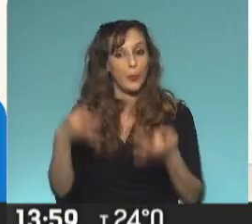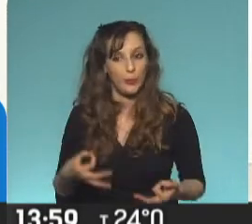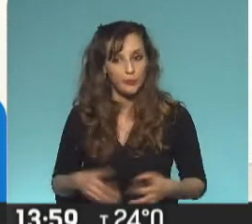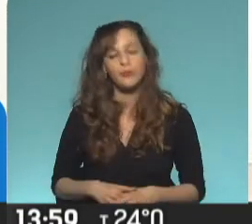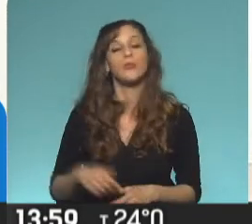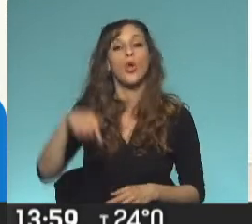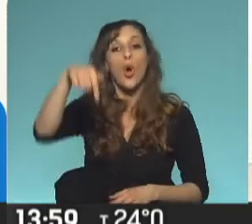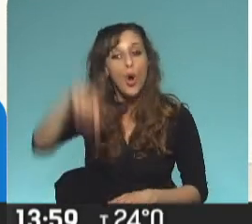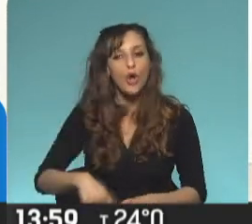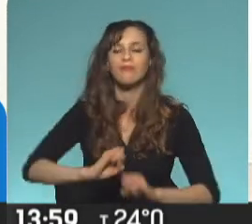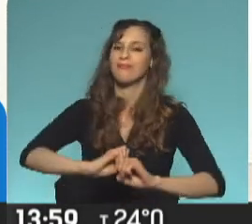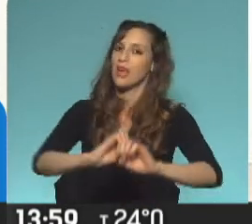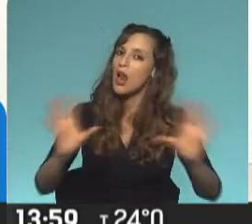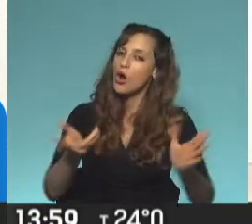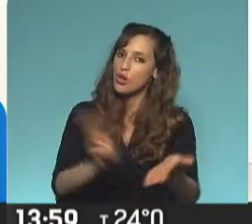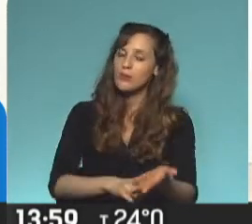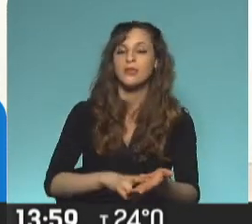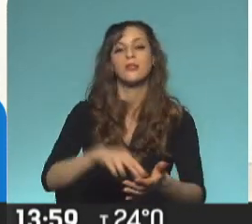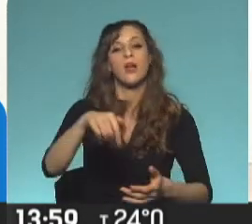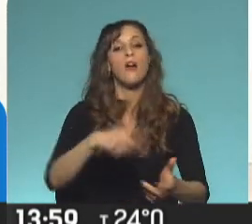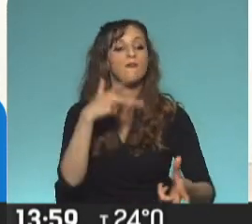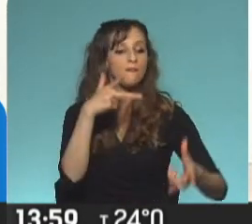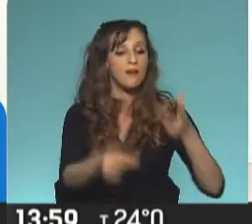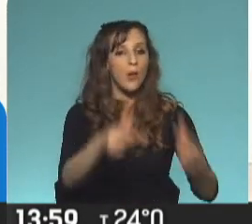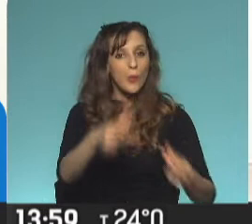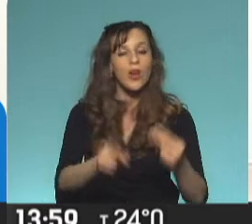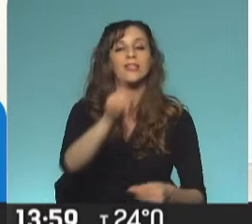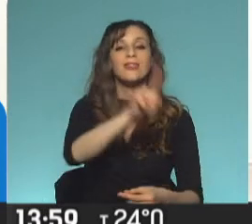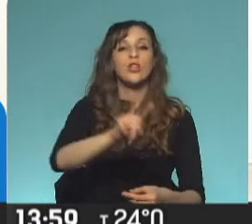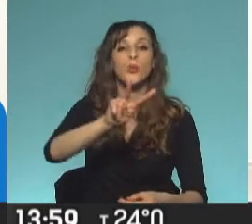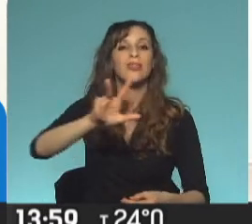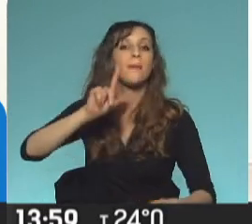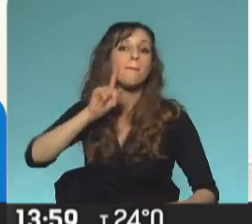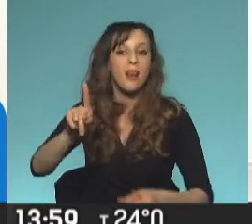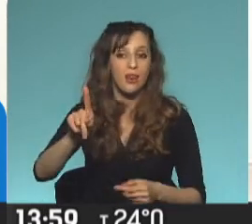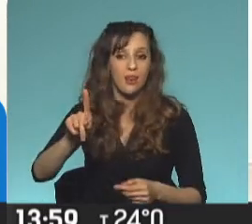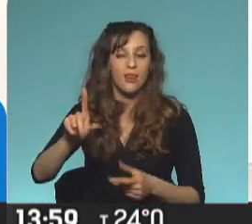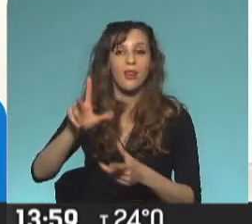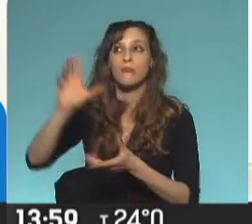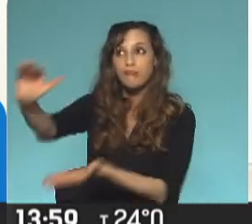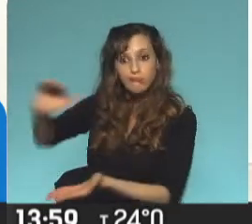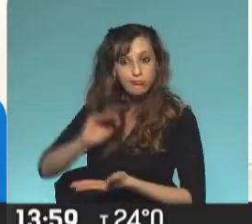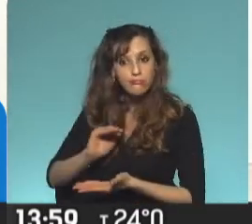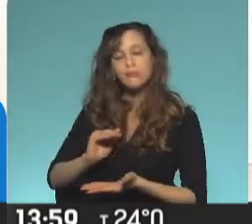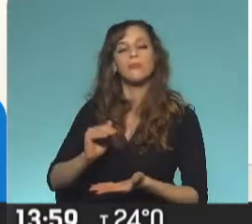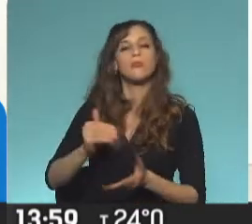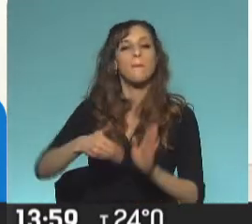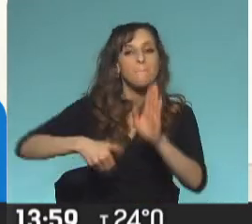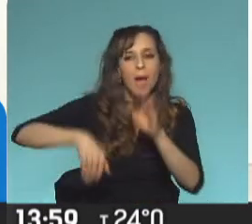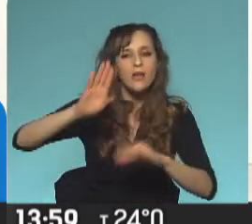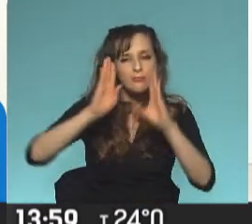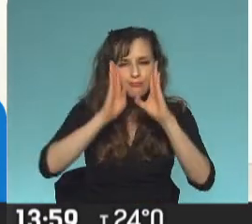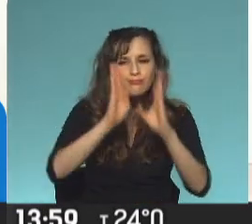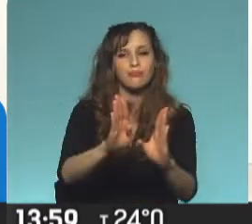para que quede claro estamos vacunando con esos 123 mil vacunas exclusivamente a trabajadores y trabajadoras